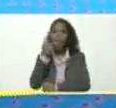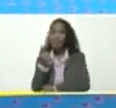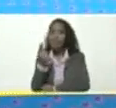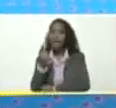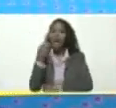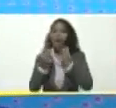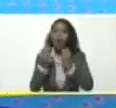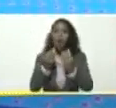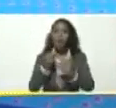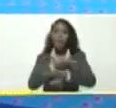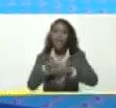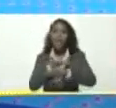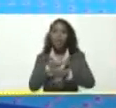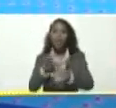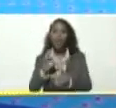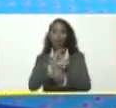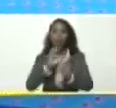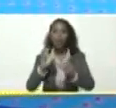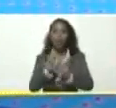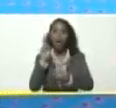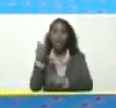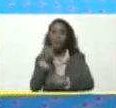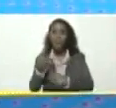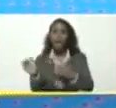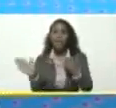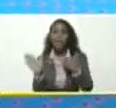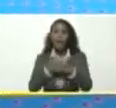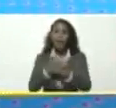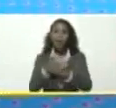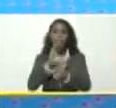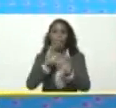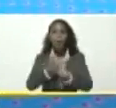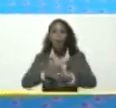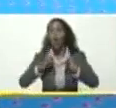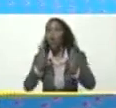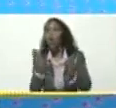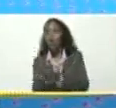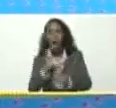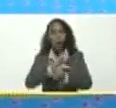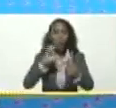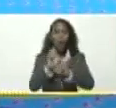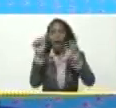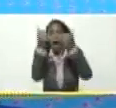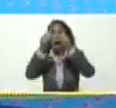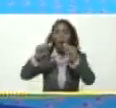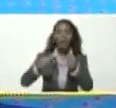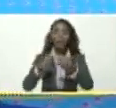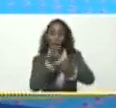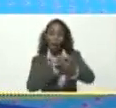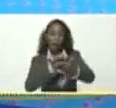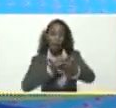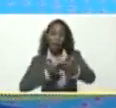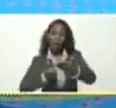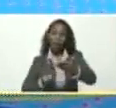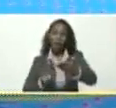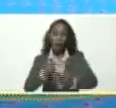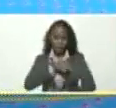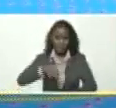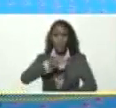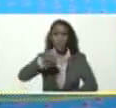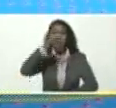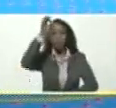Villegas, está cerrando en el mundo de la cultura, del arte, de la escritura, de la